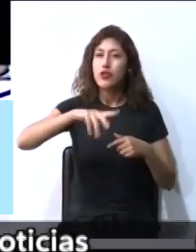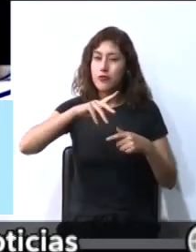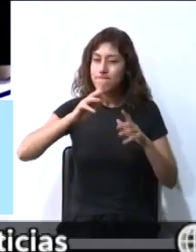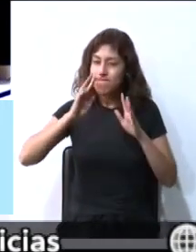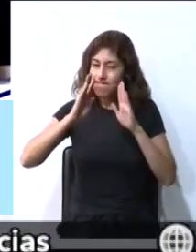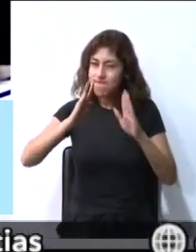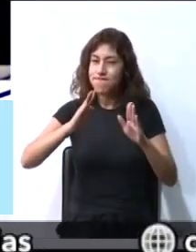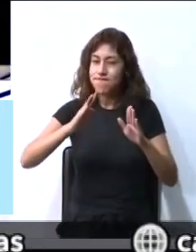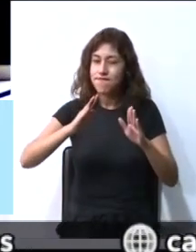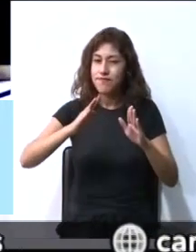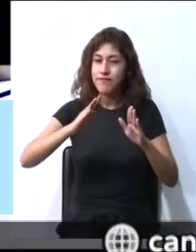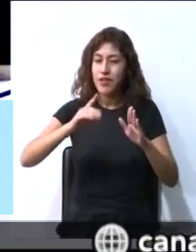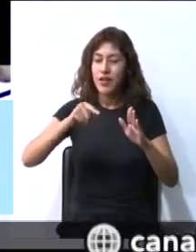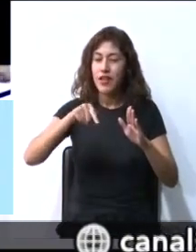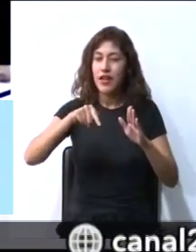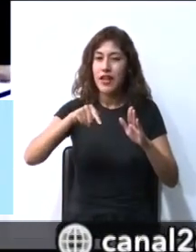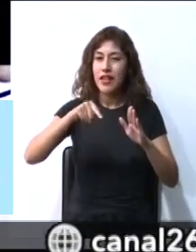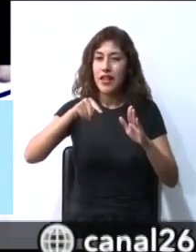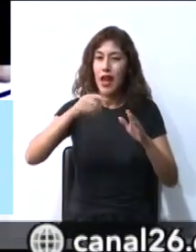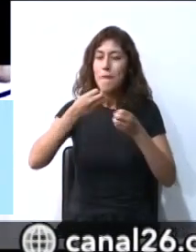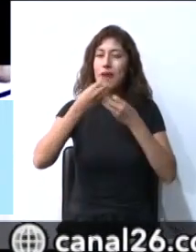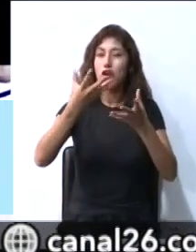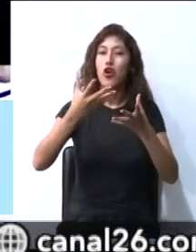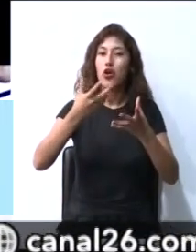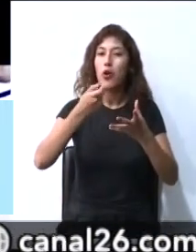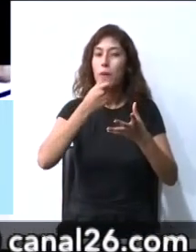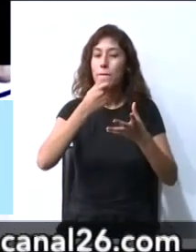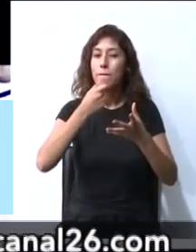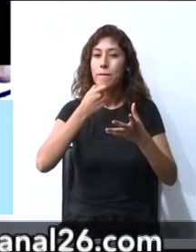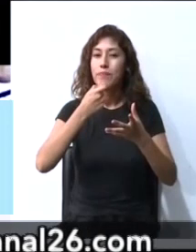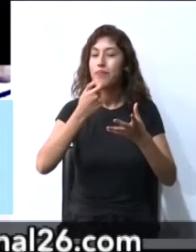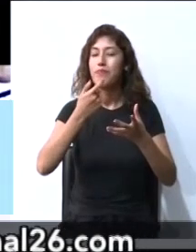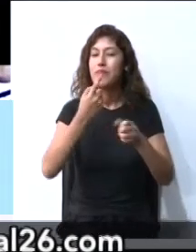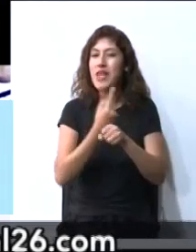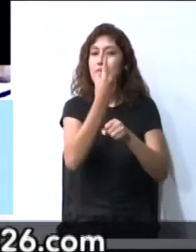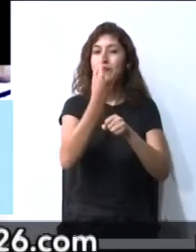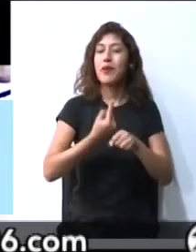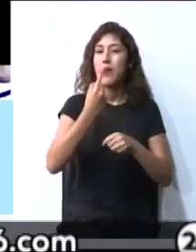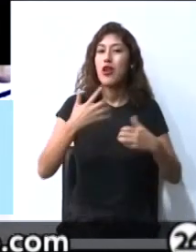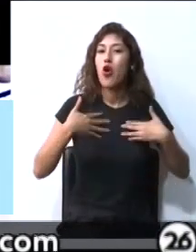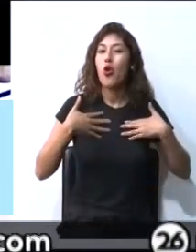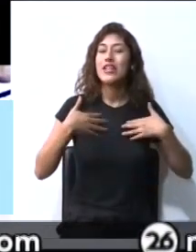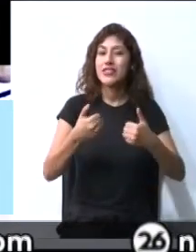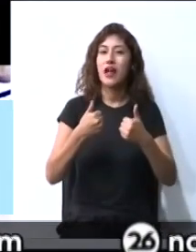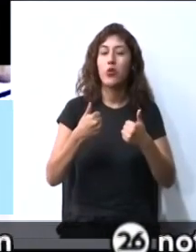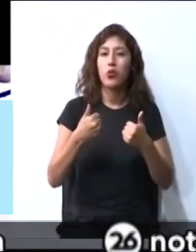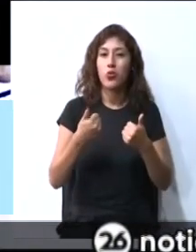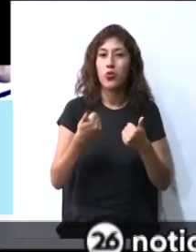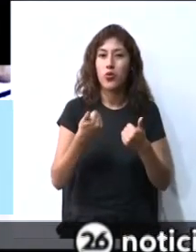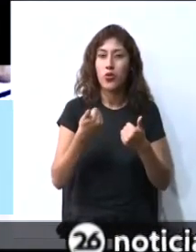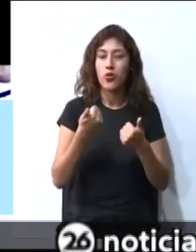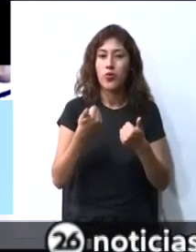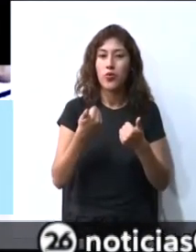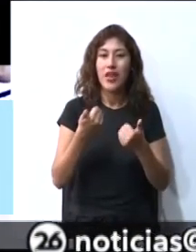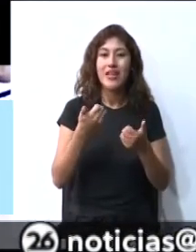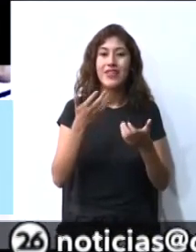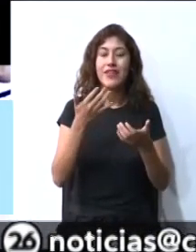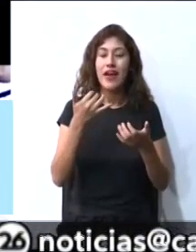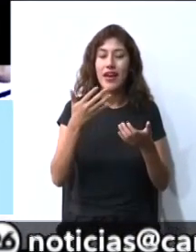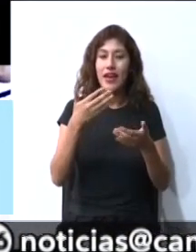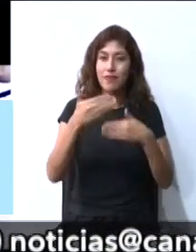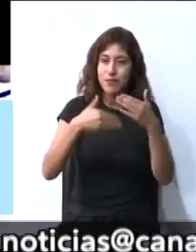que hacen a la calidad de vida en la ciudad, empezando por la salud. Trabajamos para ofrecer un servicio de salud que cada